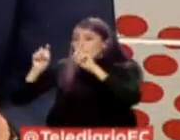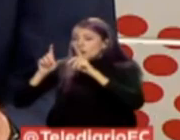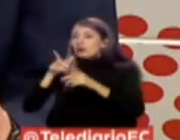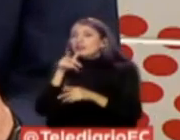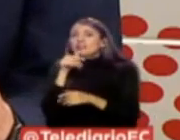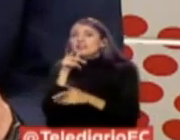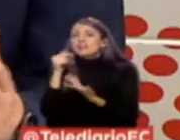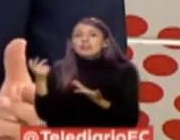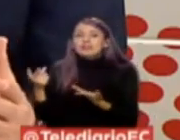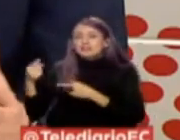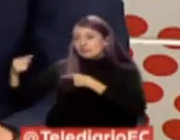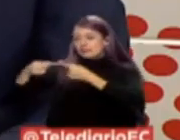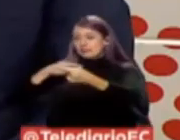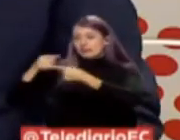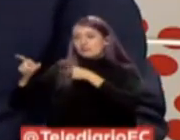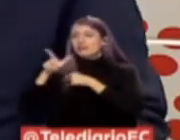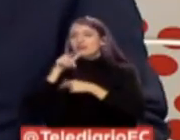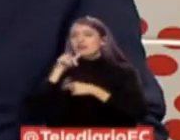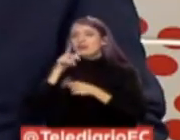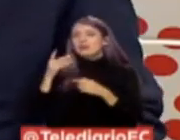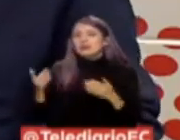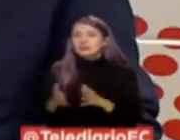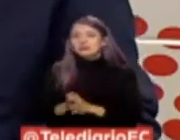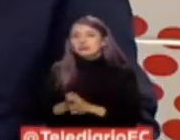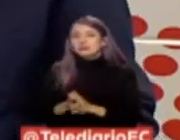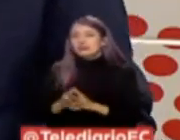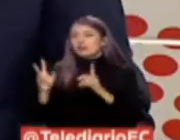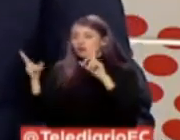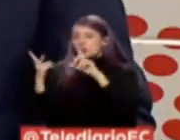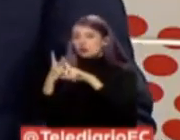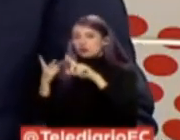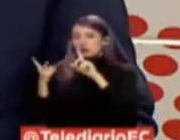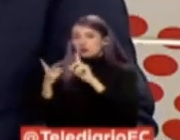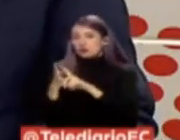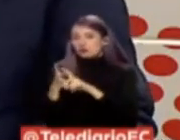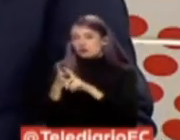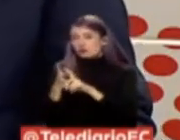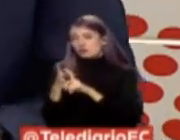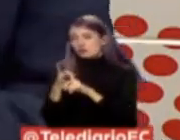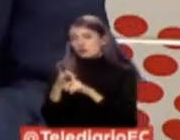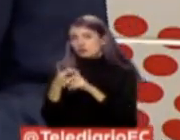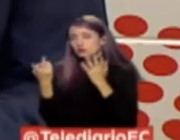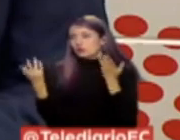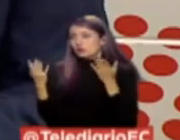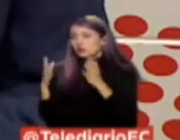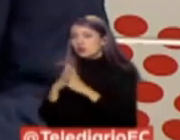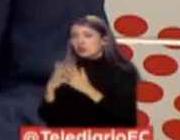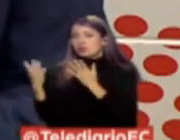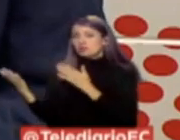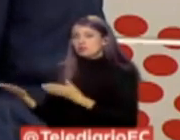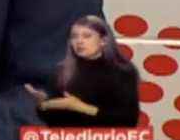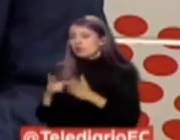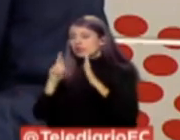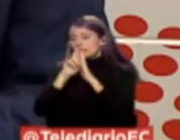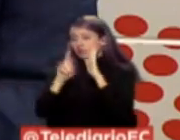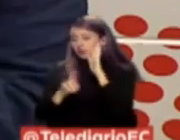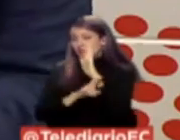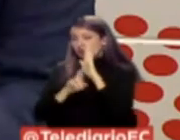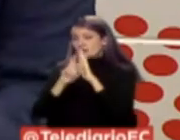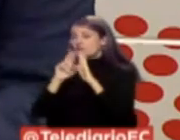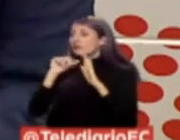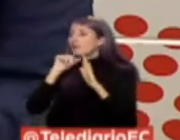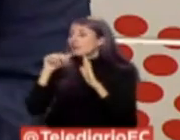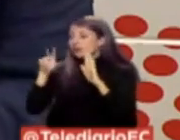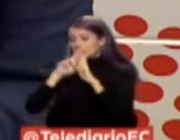mando? ¿Quién estaba al mando? Por un lado, y por otro, lo que puso en evidencia fue la falta de protocolos.